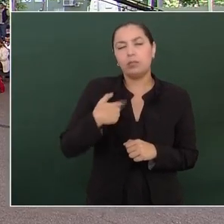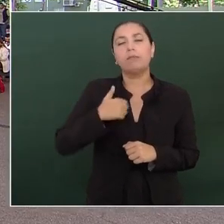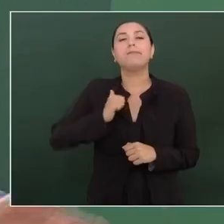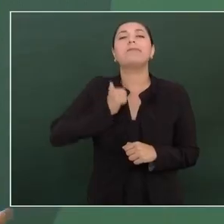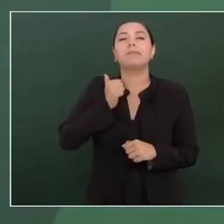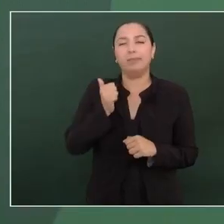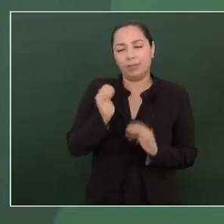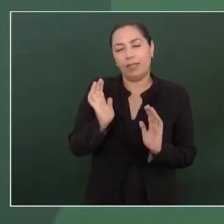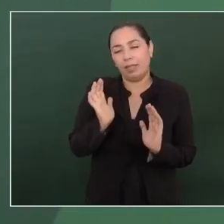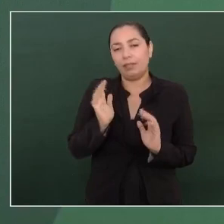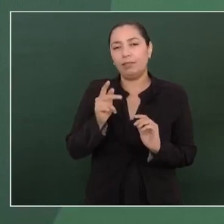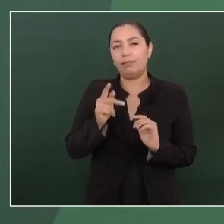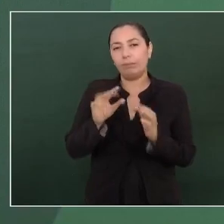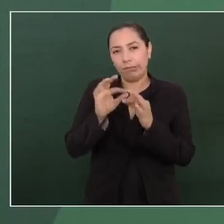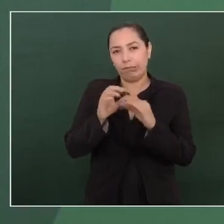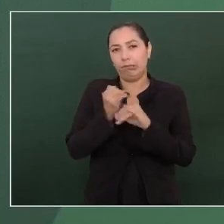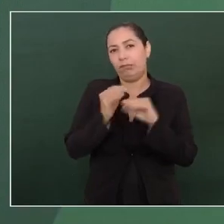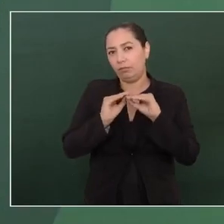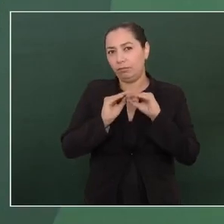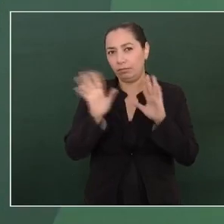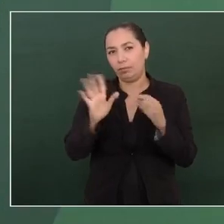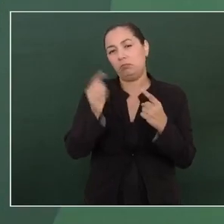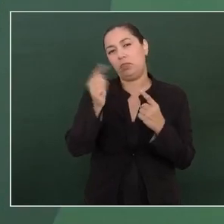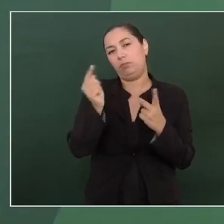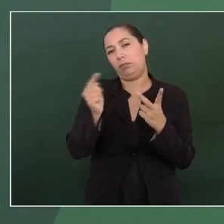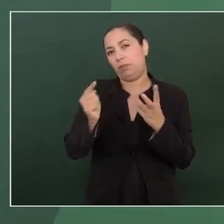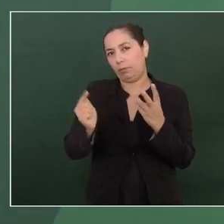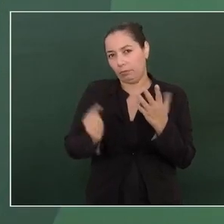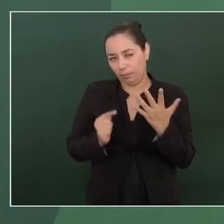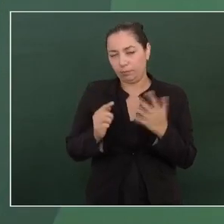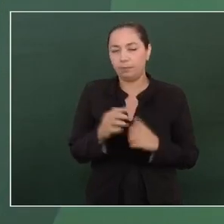para informar, porque